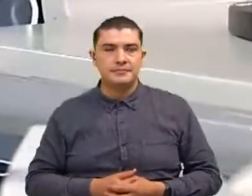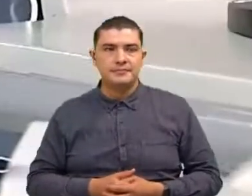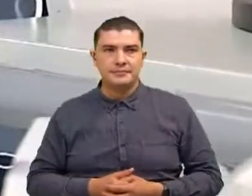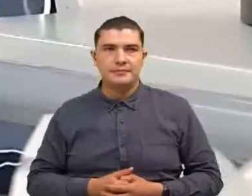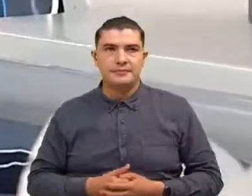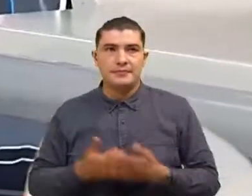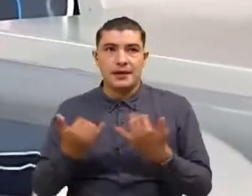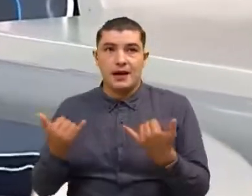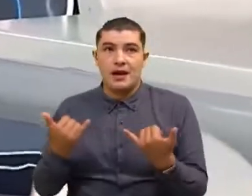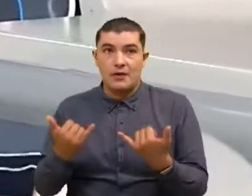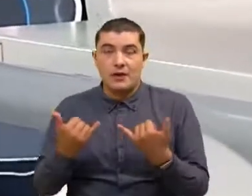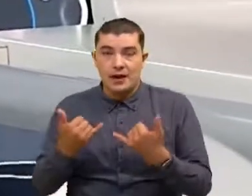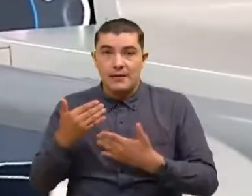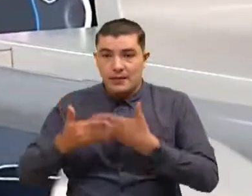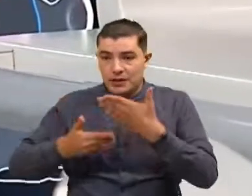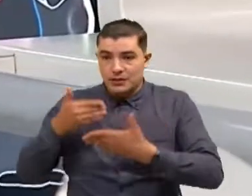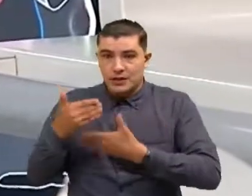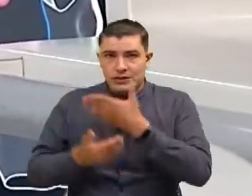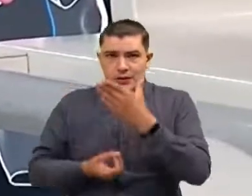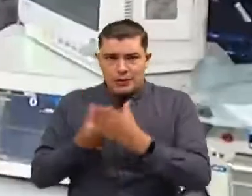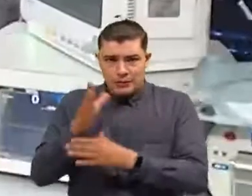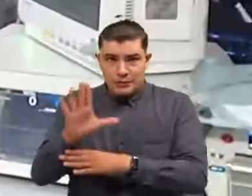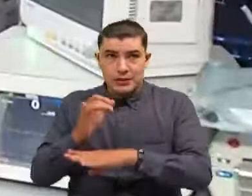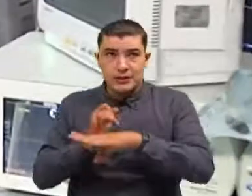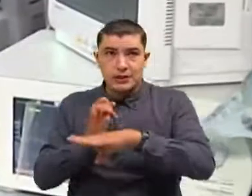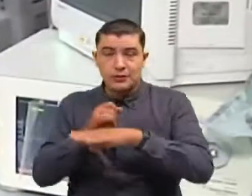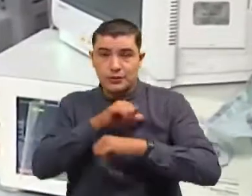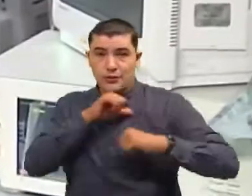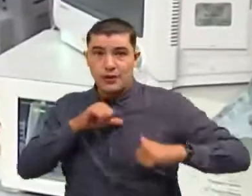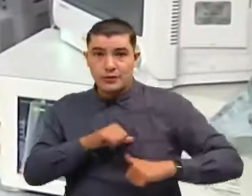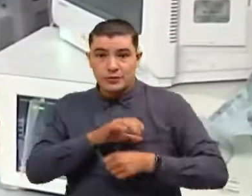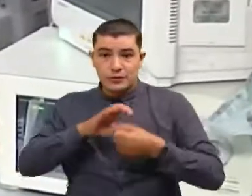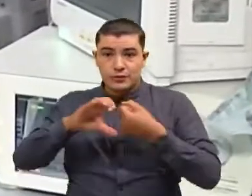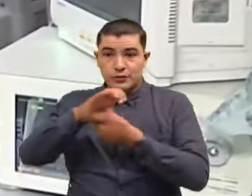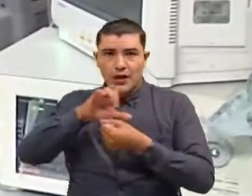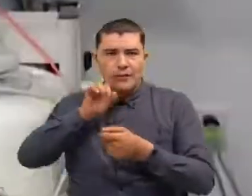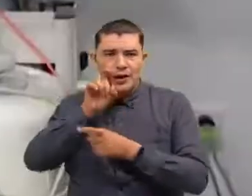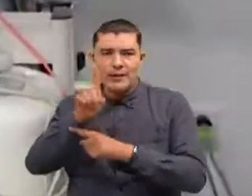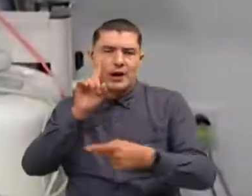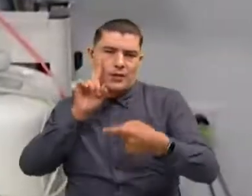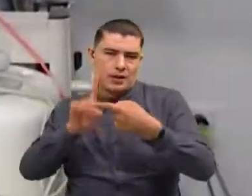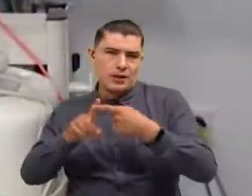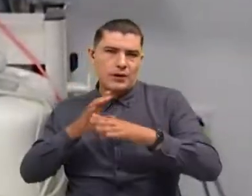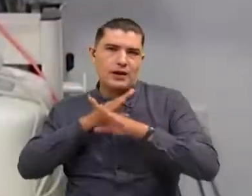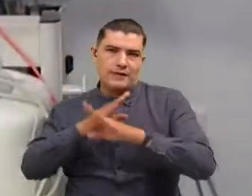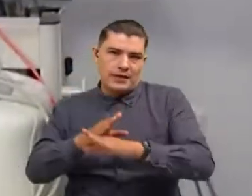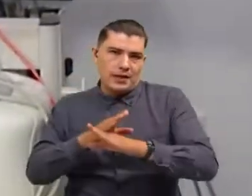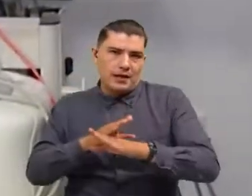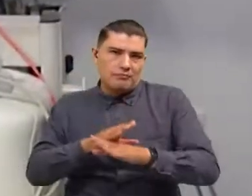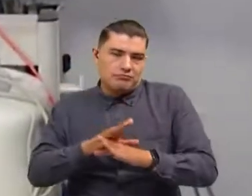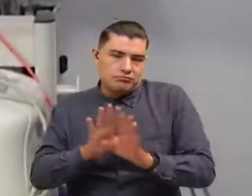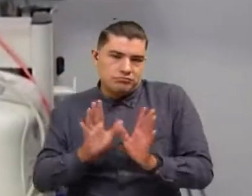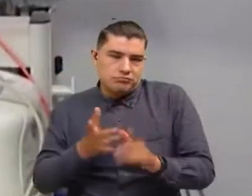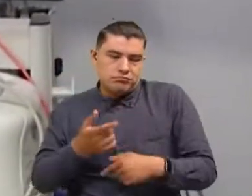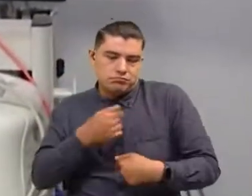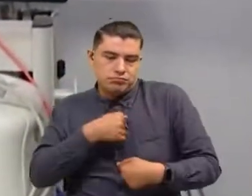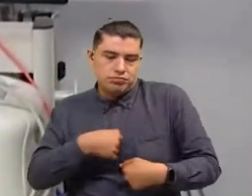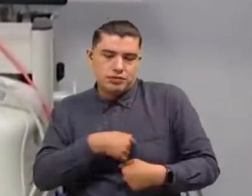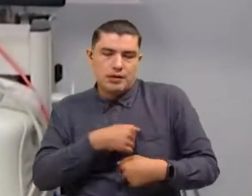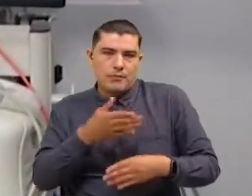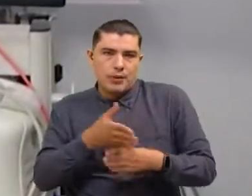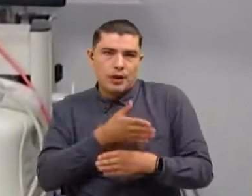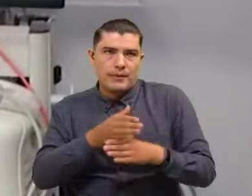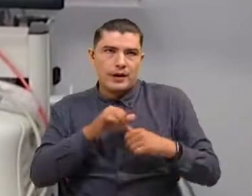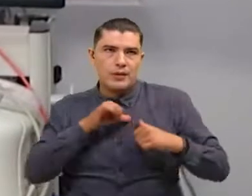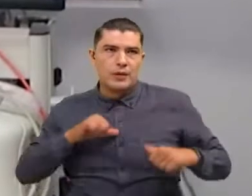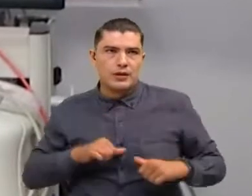procedimiento novedoso que lo está realizando aquí el Instituto del Corazón de Bucaramanga precisamente va a evitar esto. Como ustedes lo observan en imágenes, el personal médico